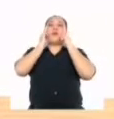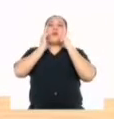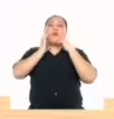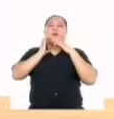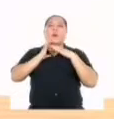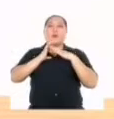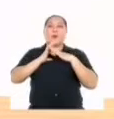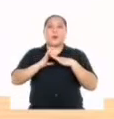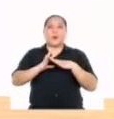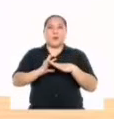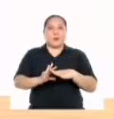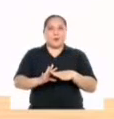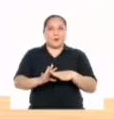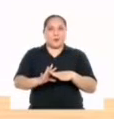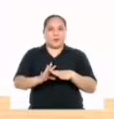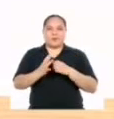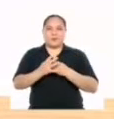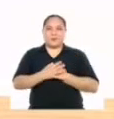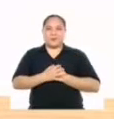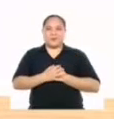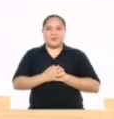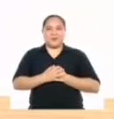Exhalamos.